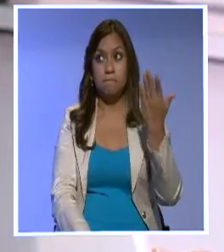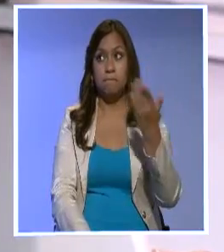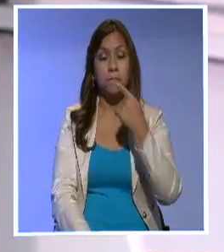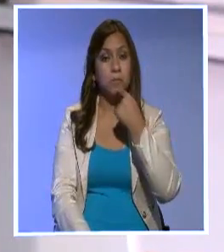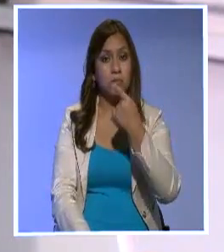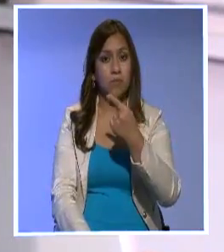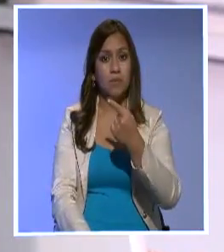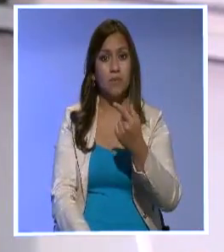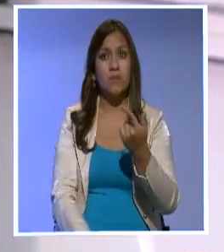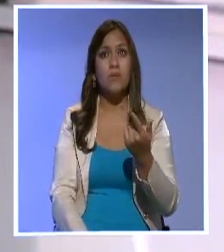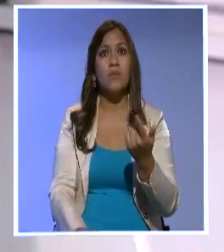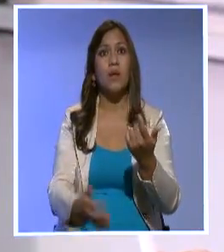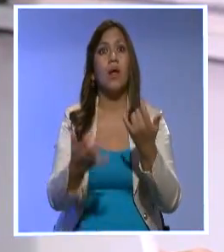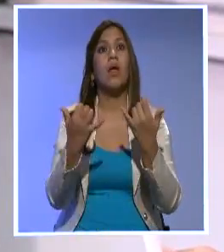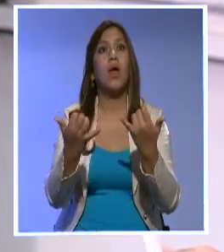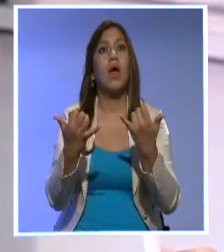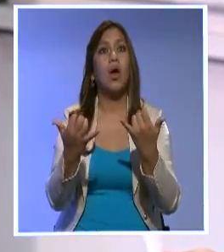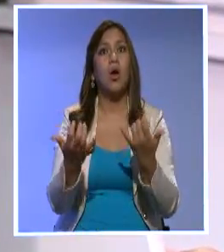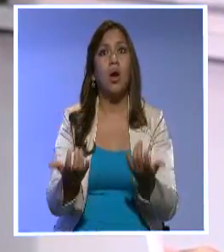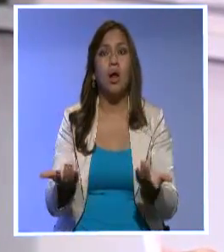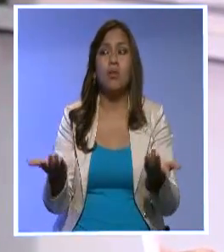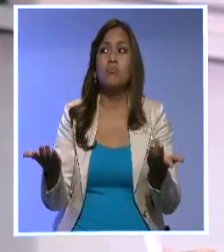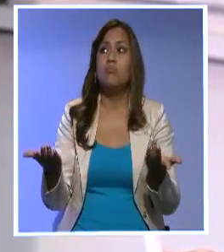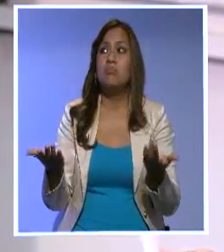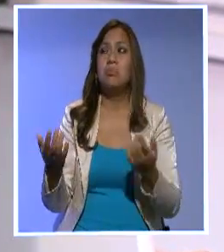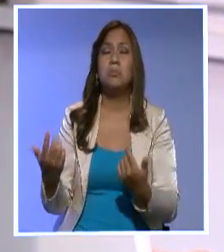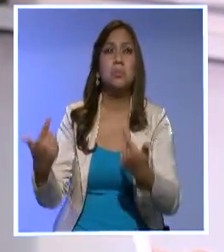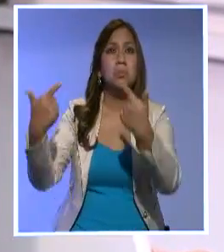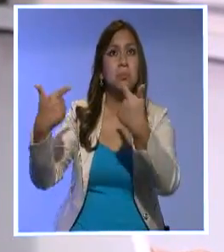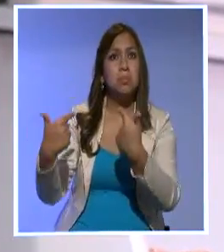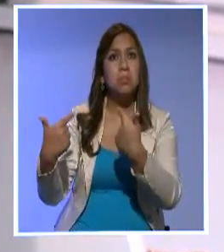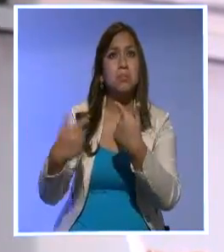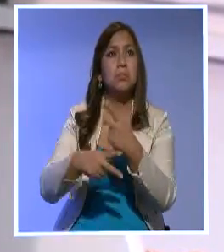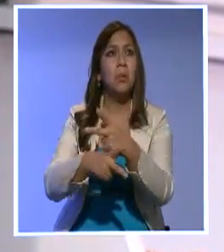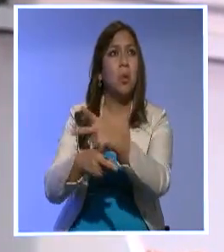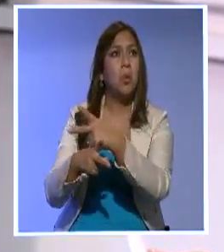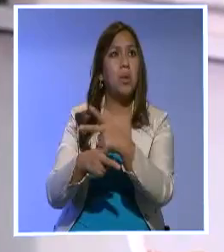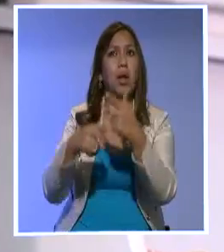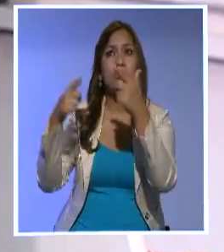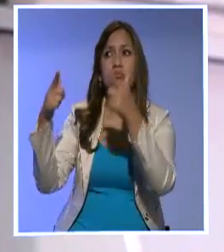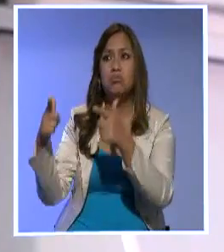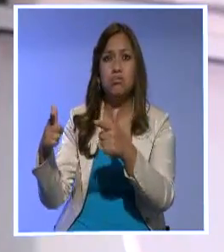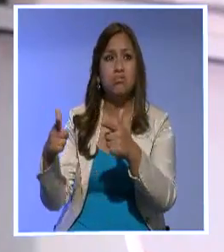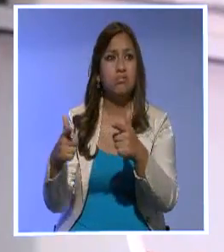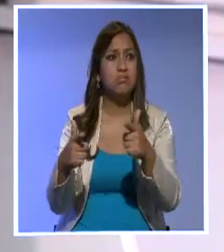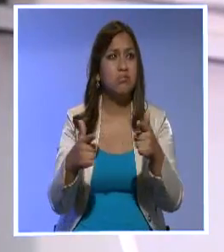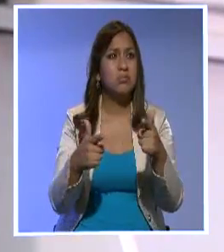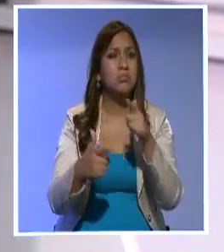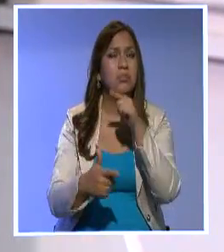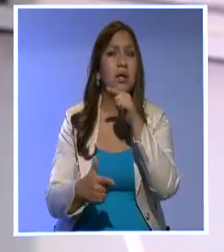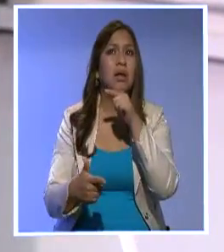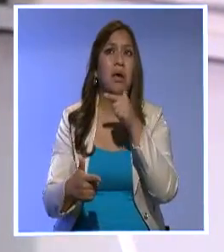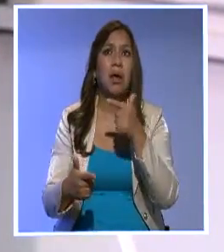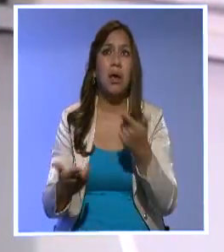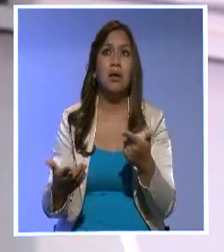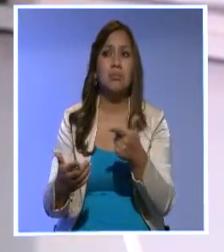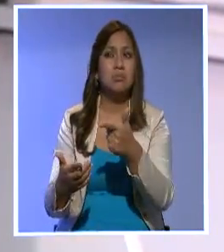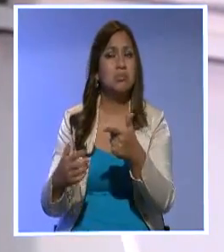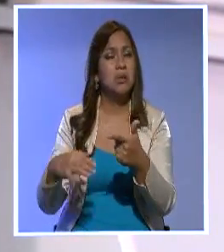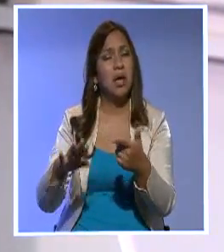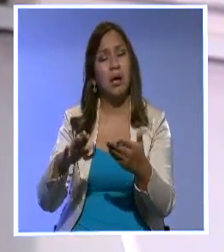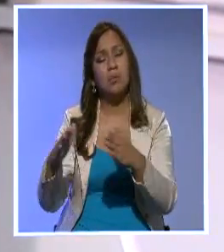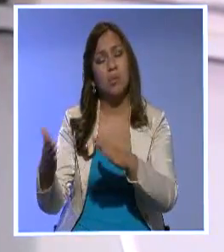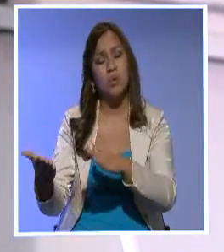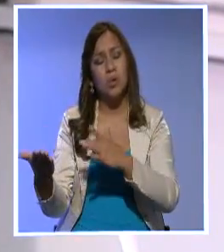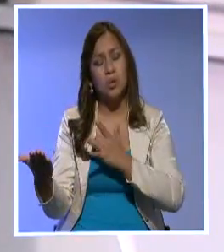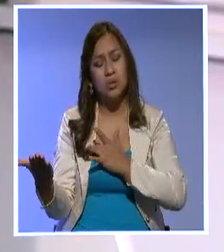cuidar quién nos va a cuidar y eso es lo que significaba fidel para las regiones la sola presencia de él la sola presencia física